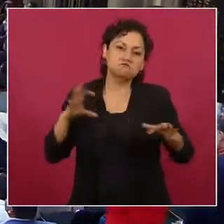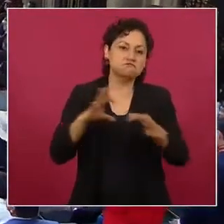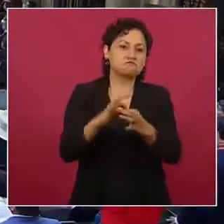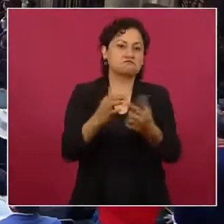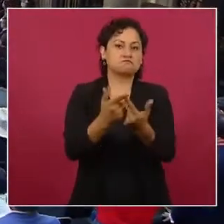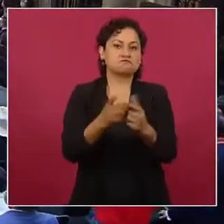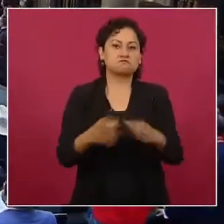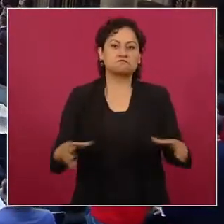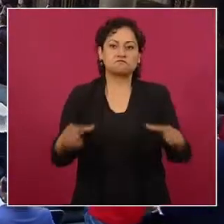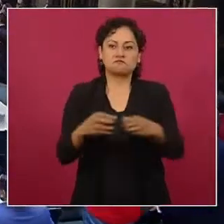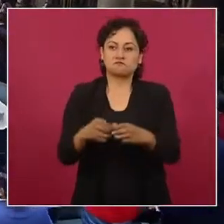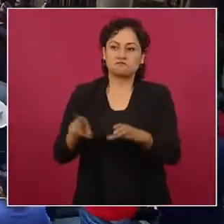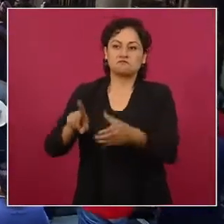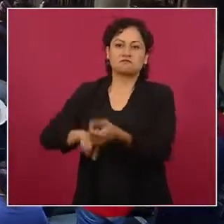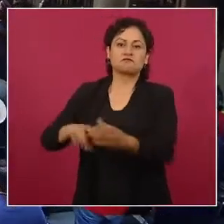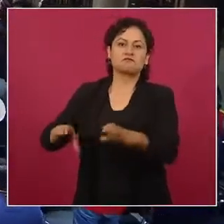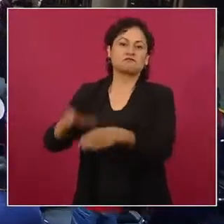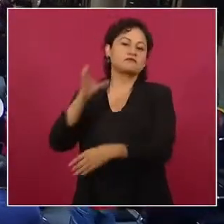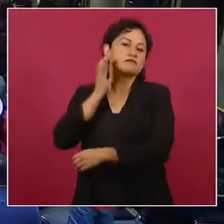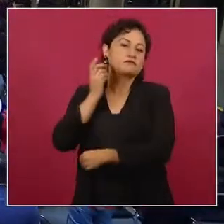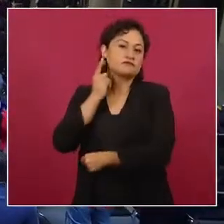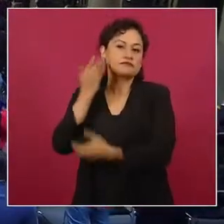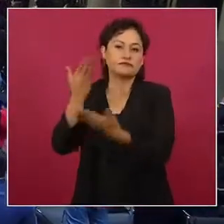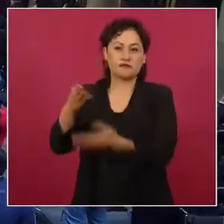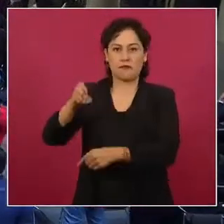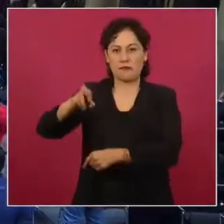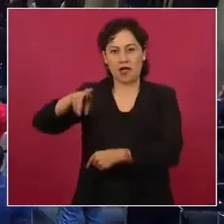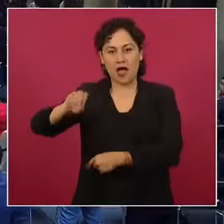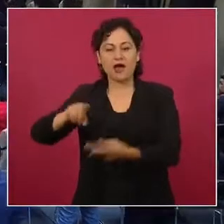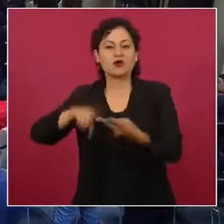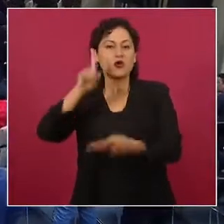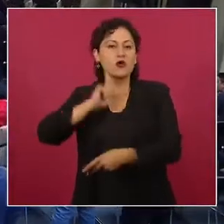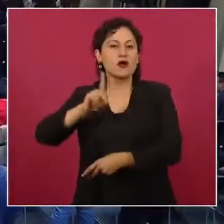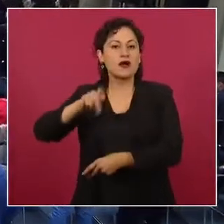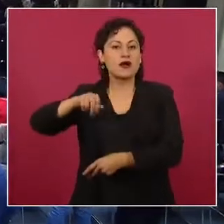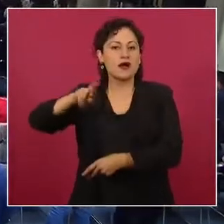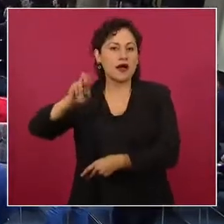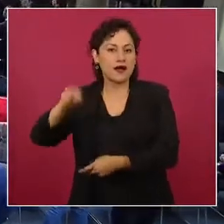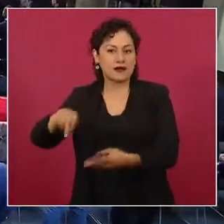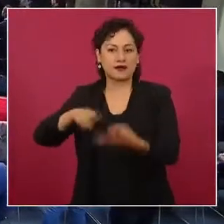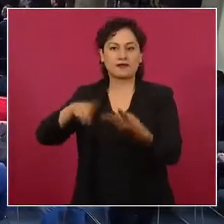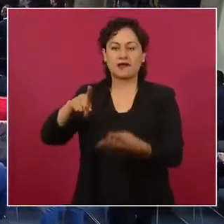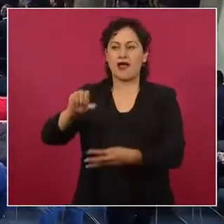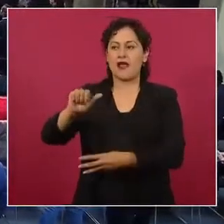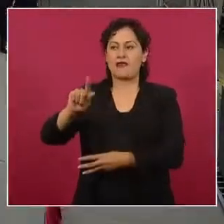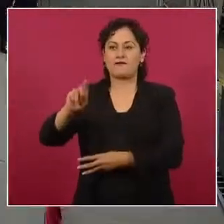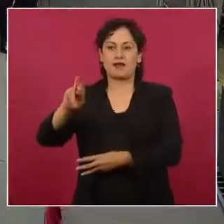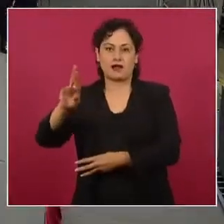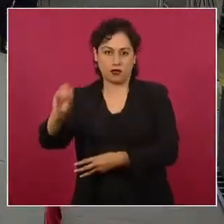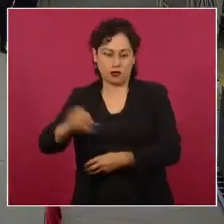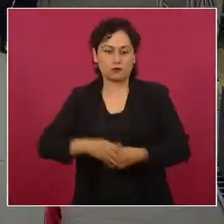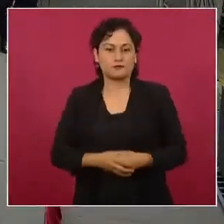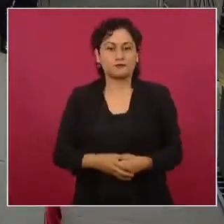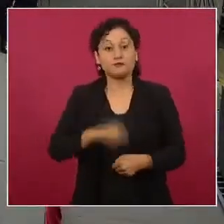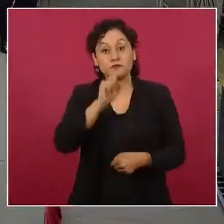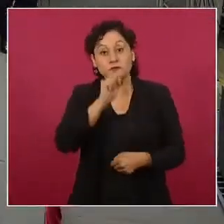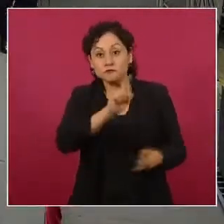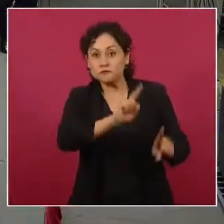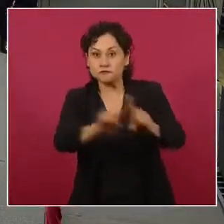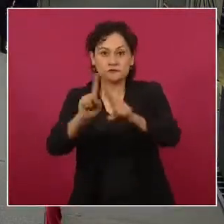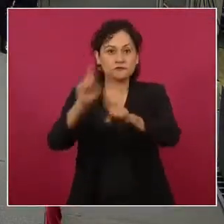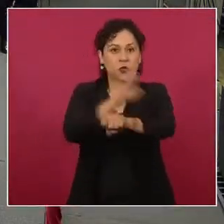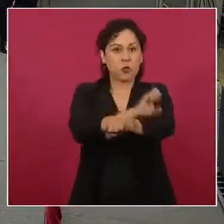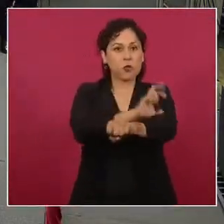los Diputados, a Mario Delgado, a Karen Castrejón, mi presidenta, y a Alberto Anaya. Y a mis compañeros coordinadores